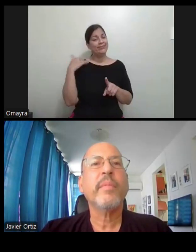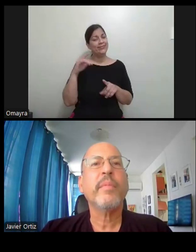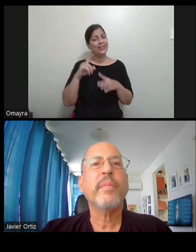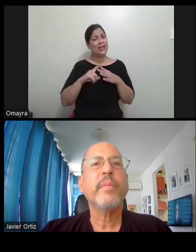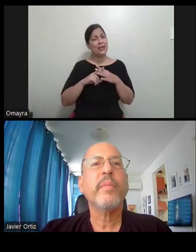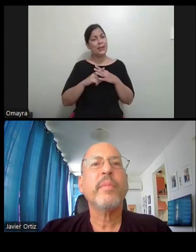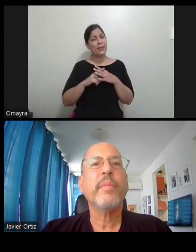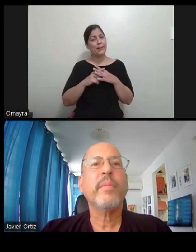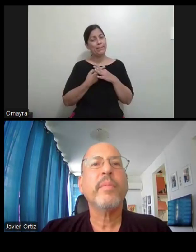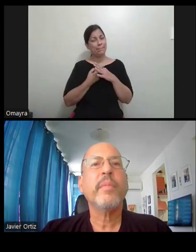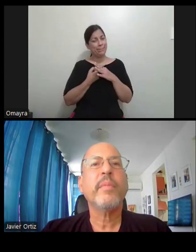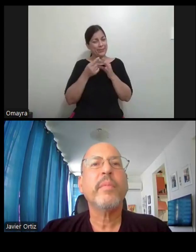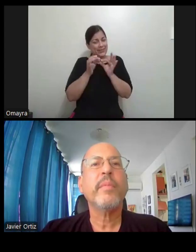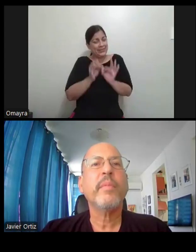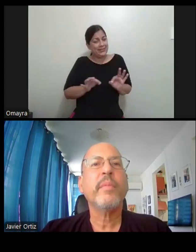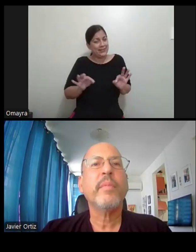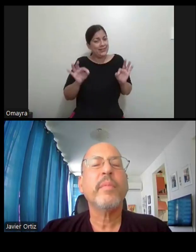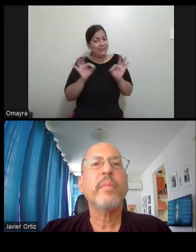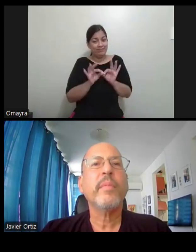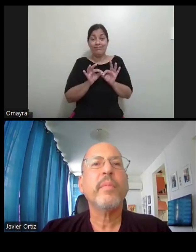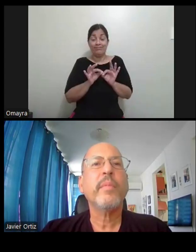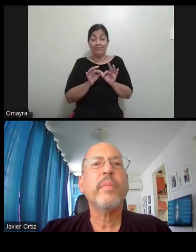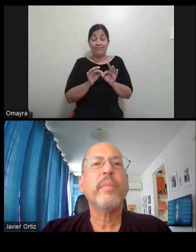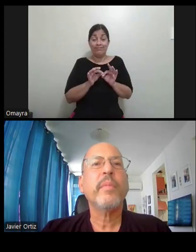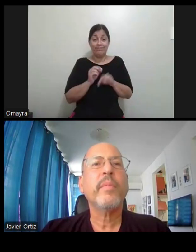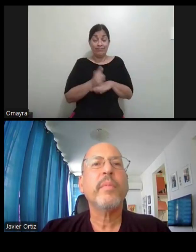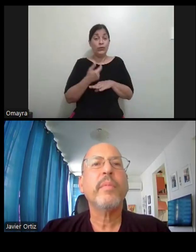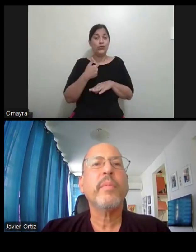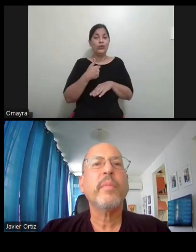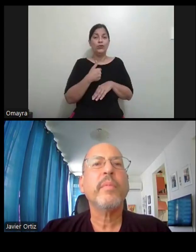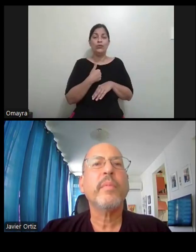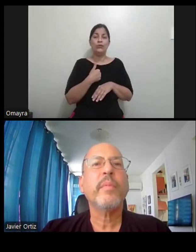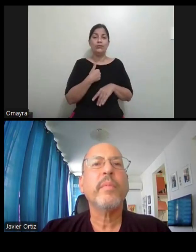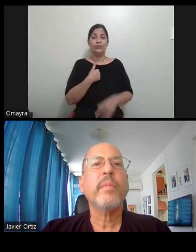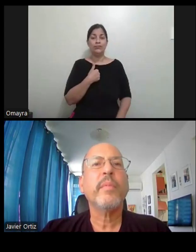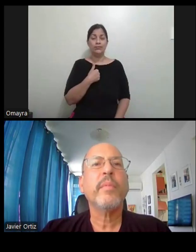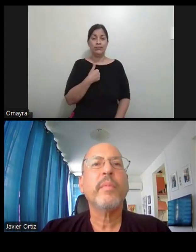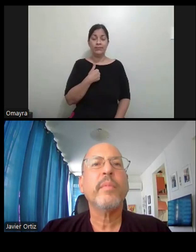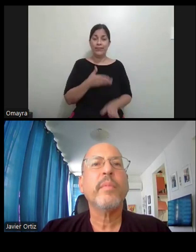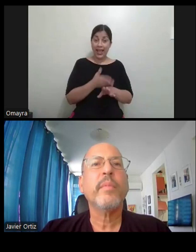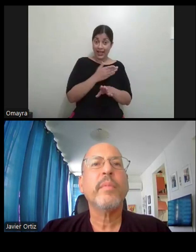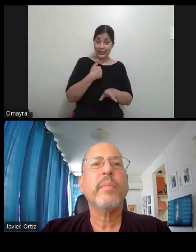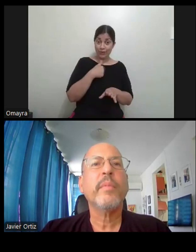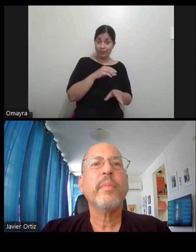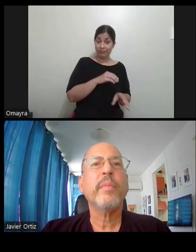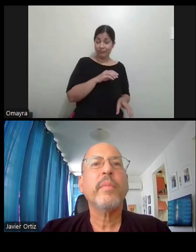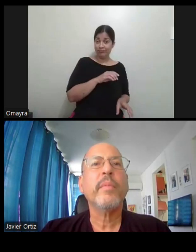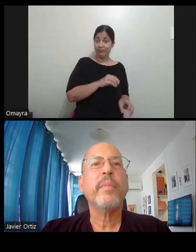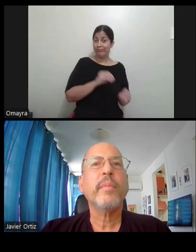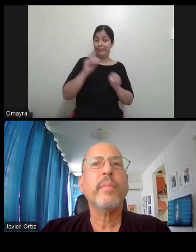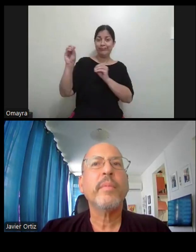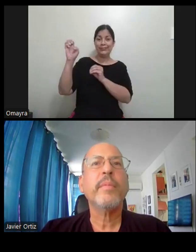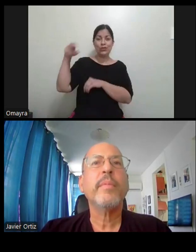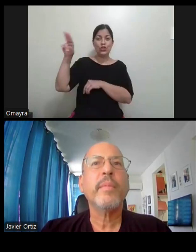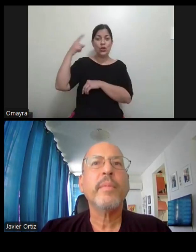punto culminante, que fue cuando yo, antes de irme a Estados Unidos a estudiar,